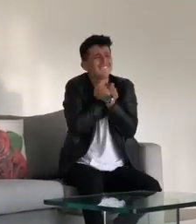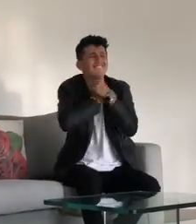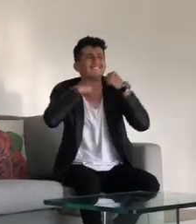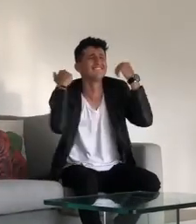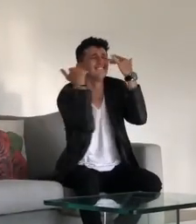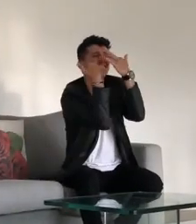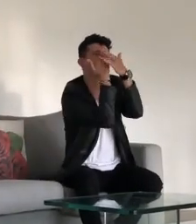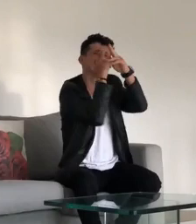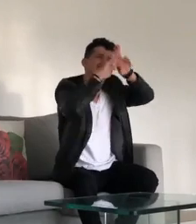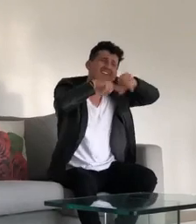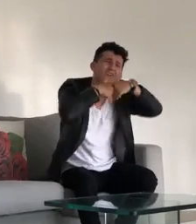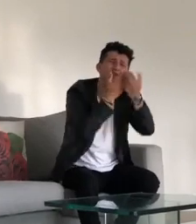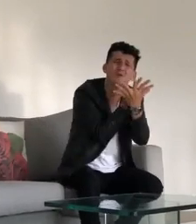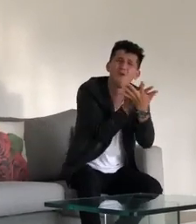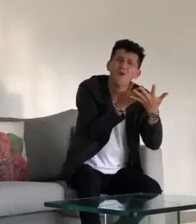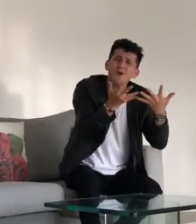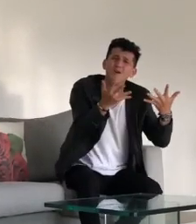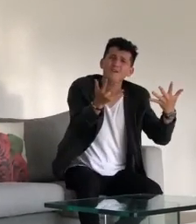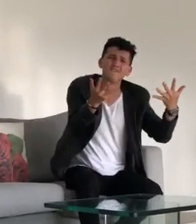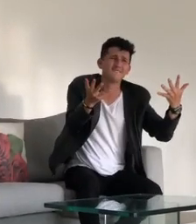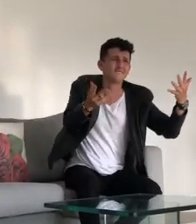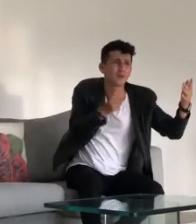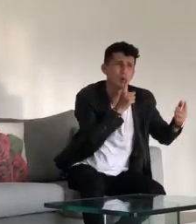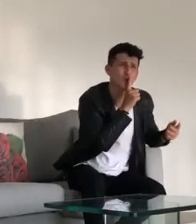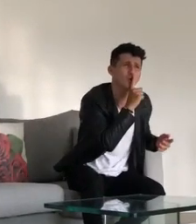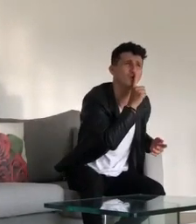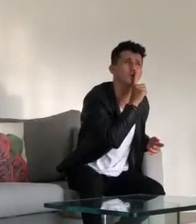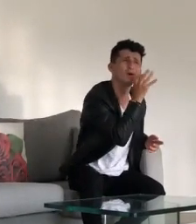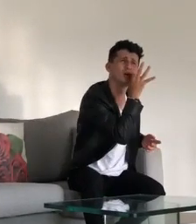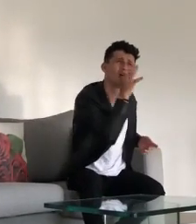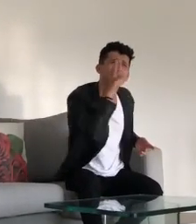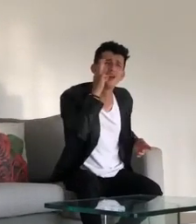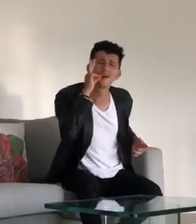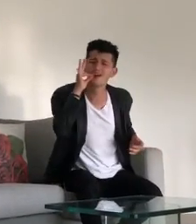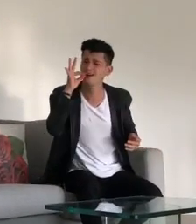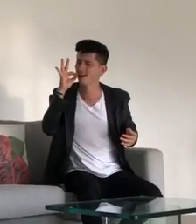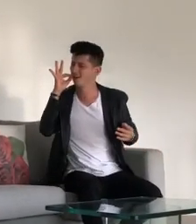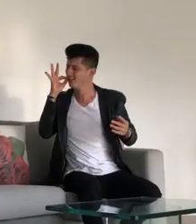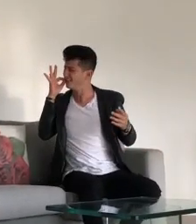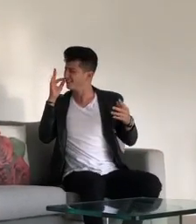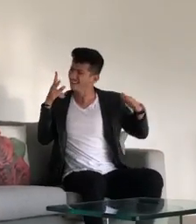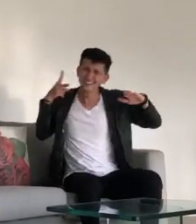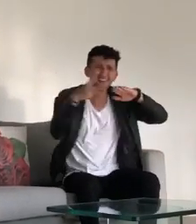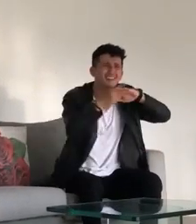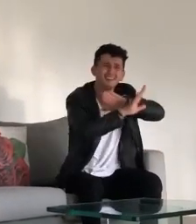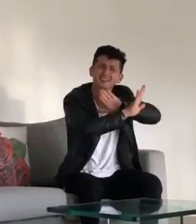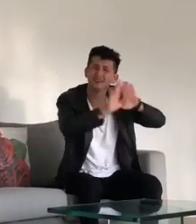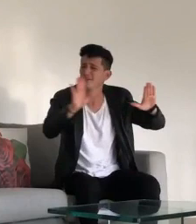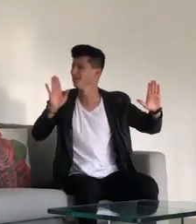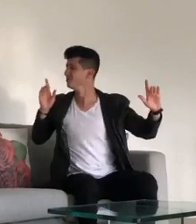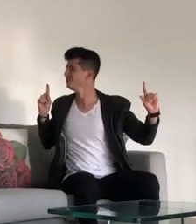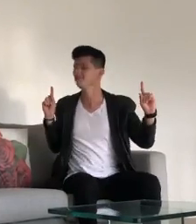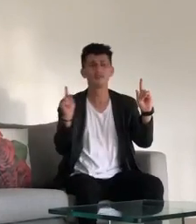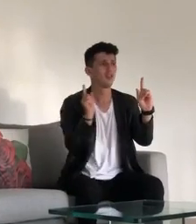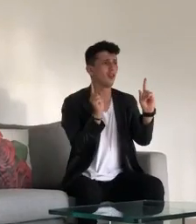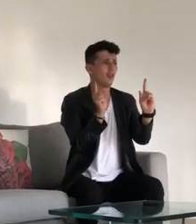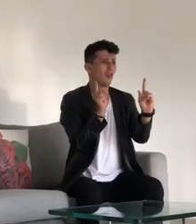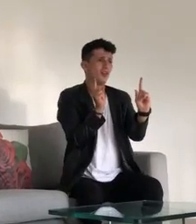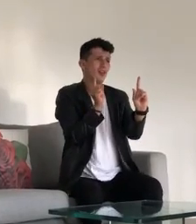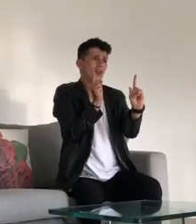Historia de amarnos a la escondida, pero te veo y se